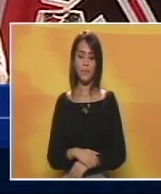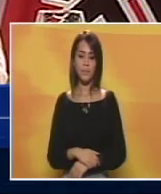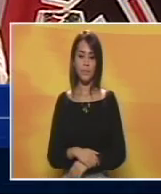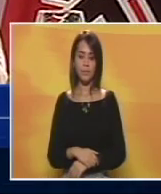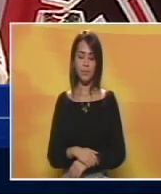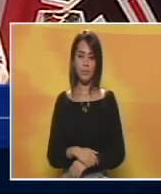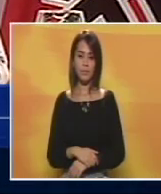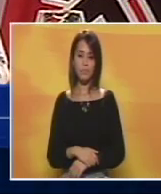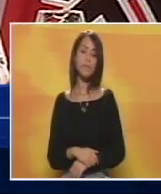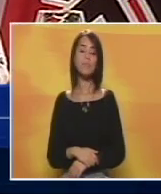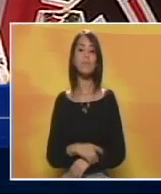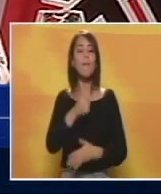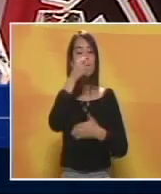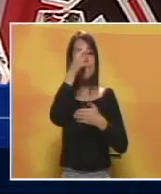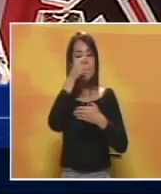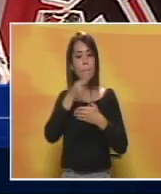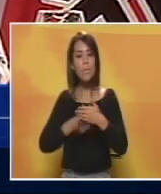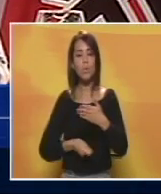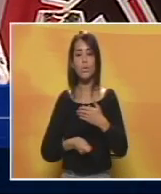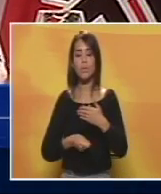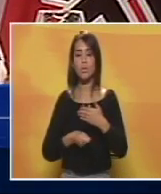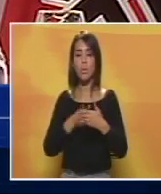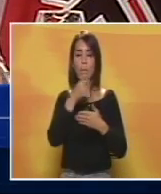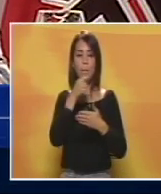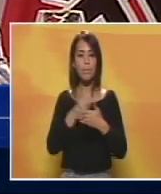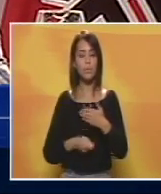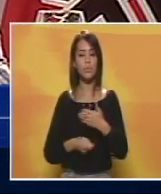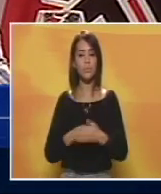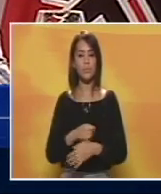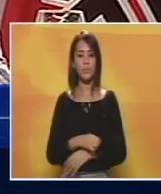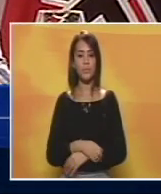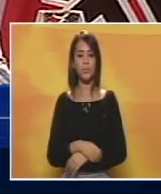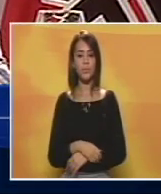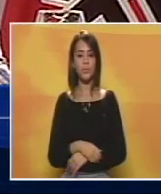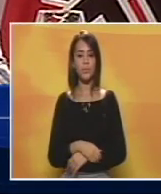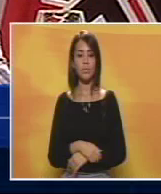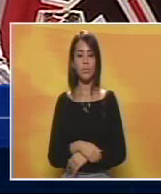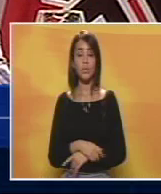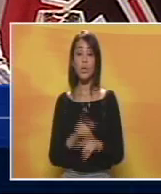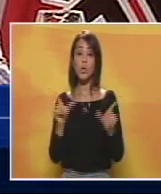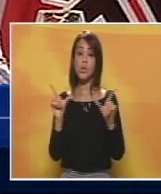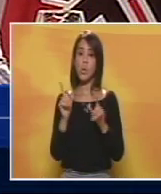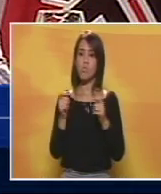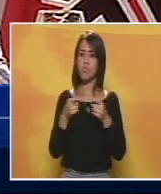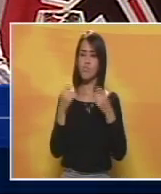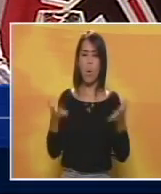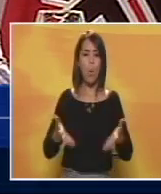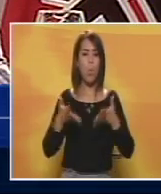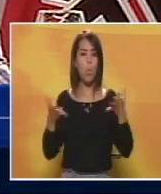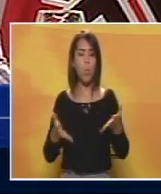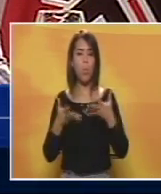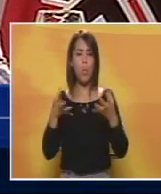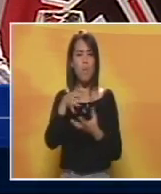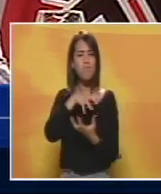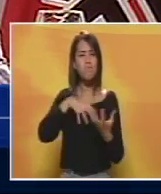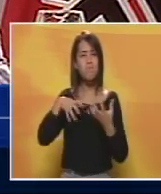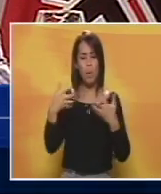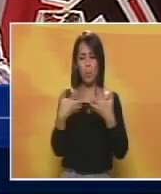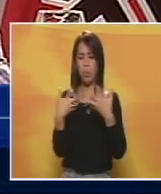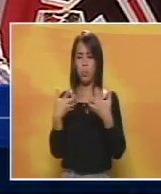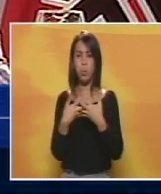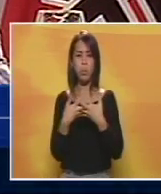estos, está prohibido absolutamente hacer propaganda que promueva la guerra,